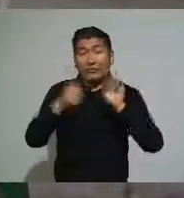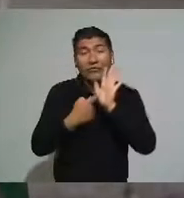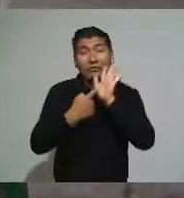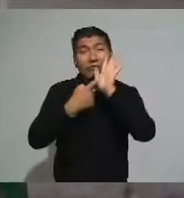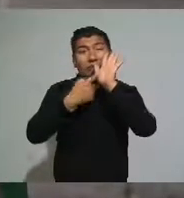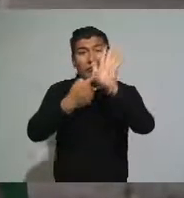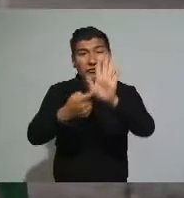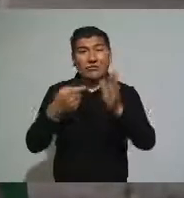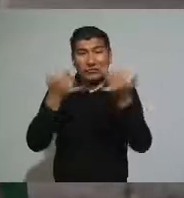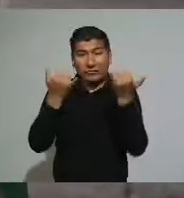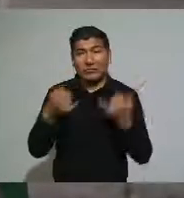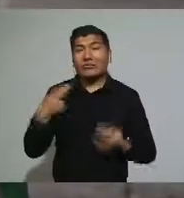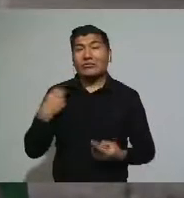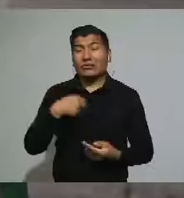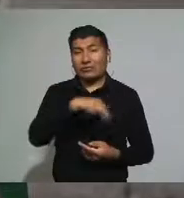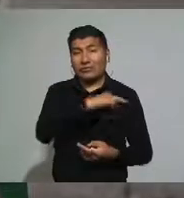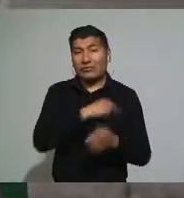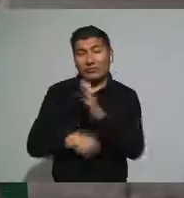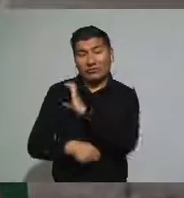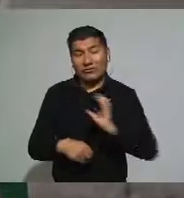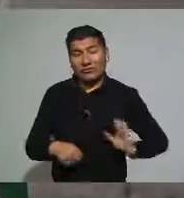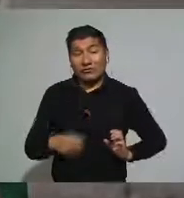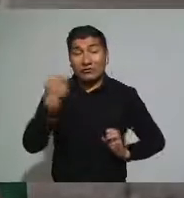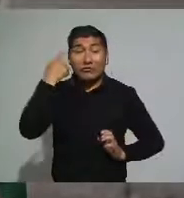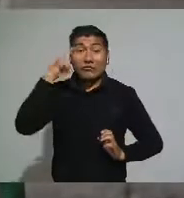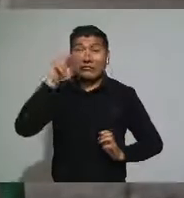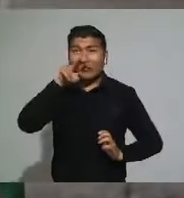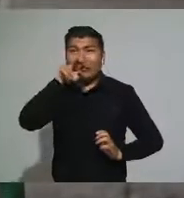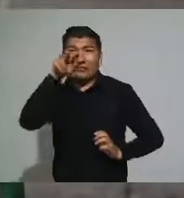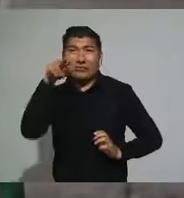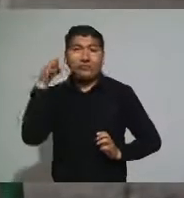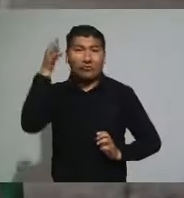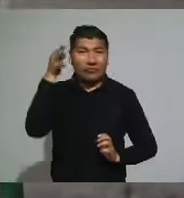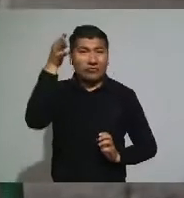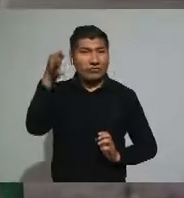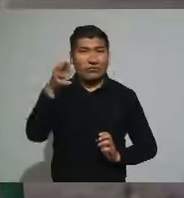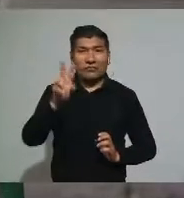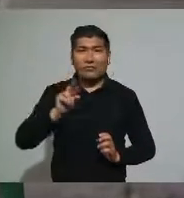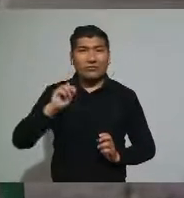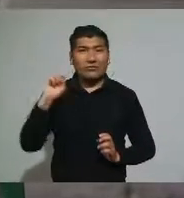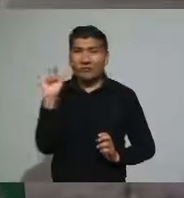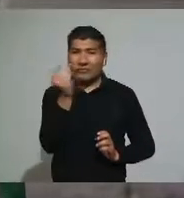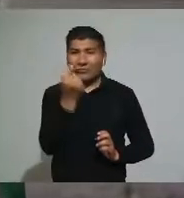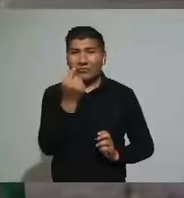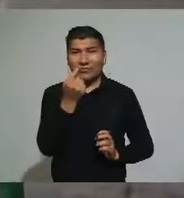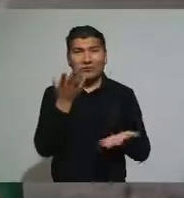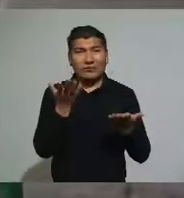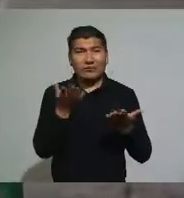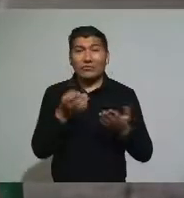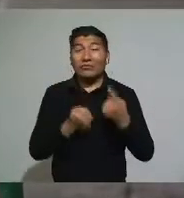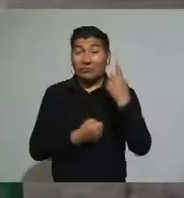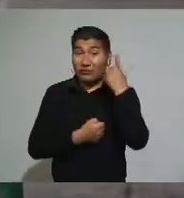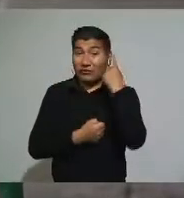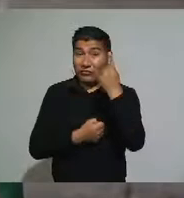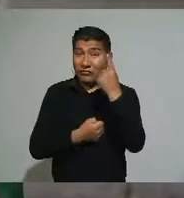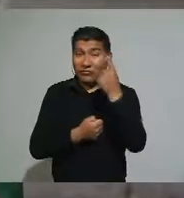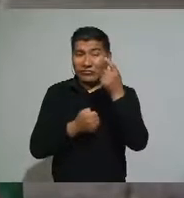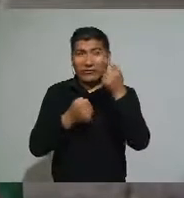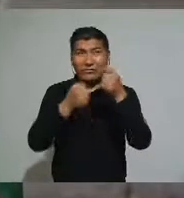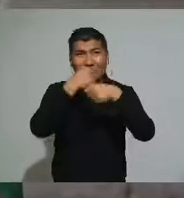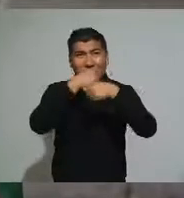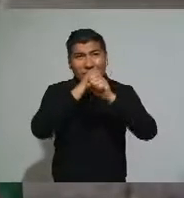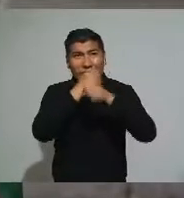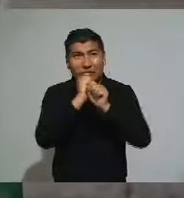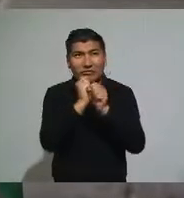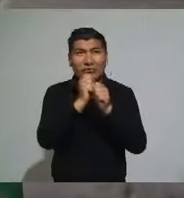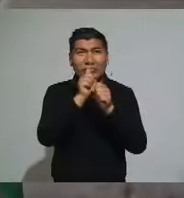a los cristianos hacia el futuro. No se trata simplemente, pues, de una formulación, de